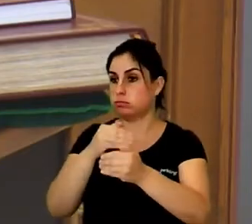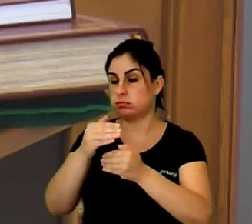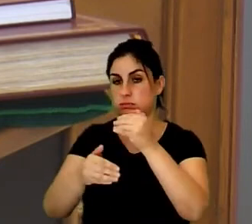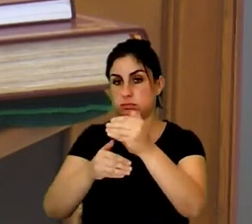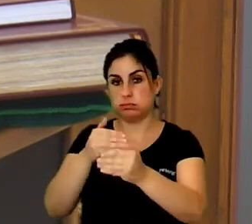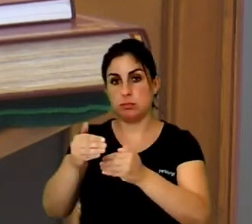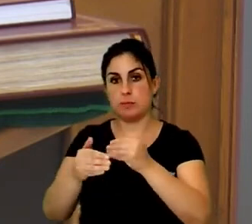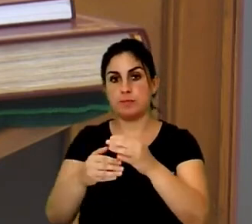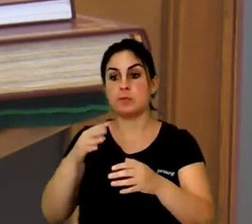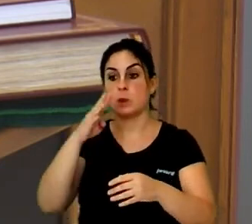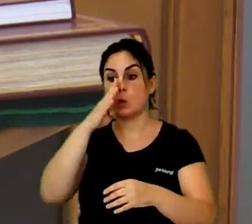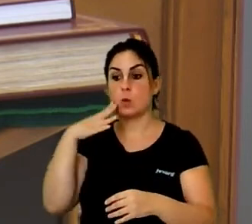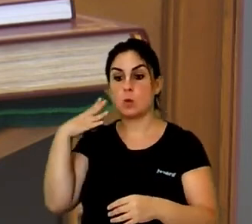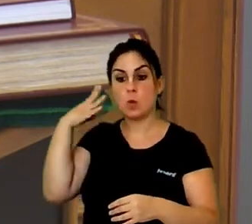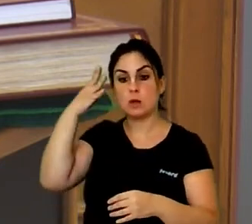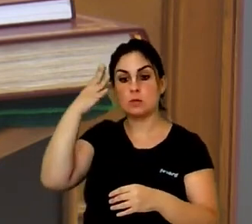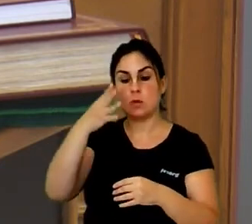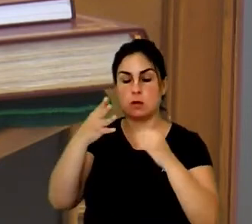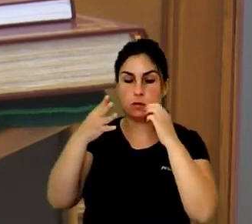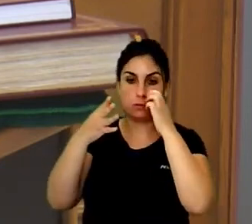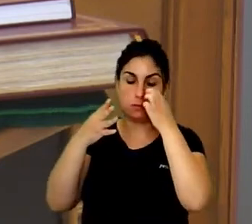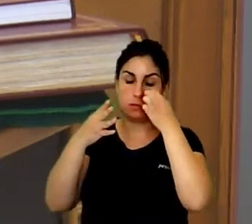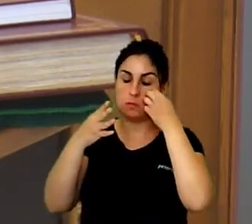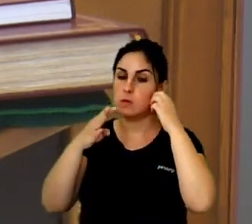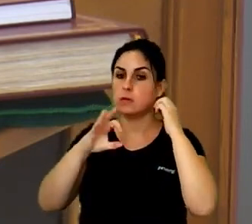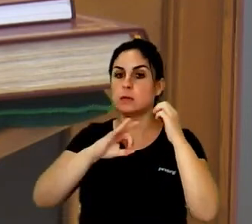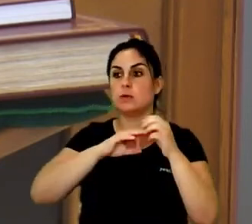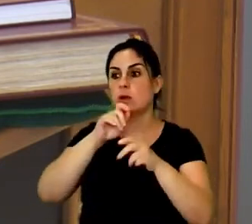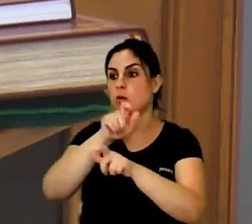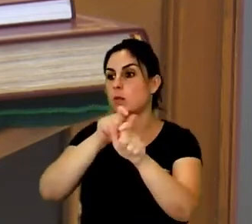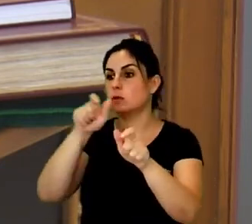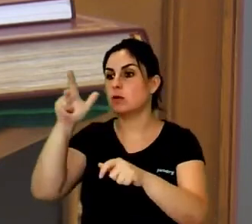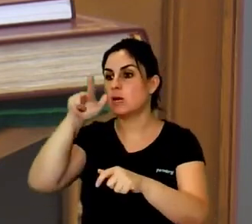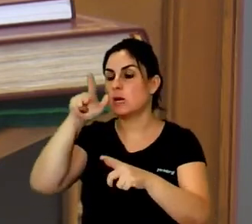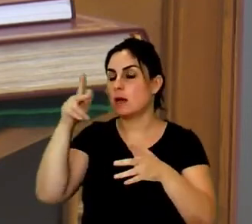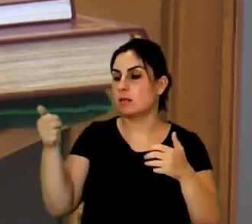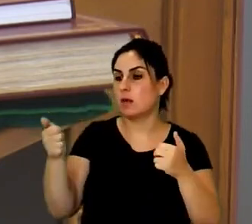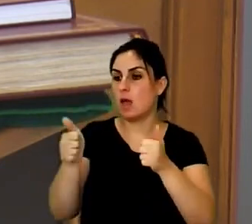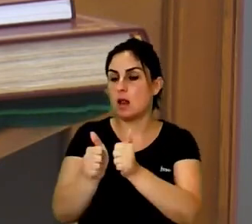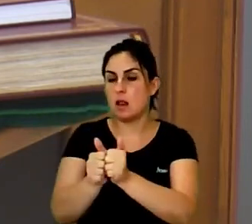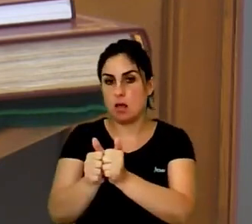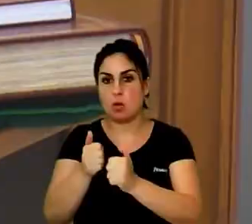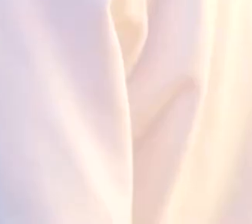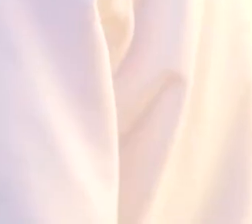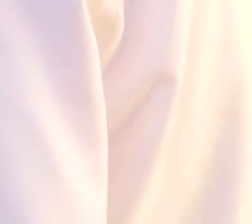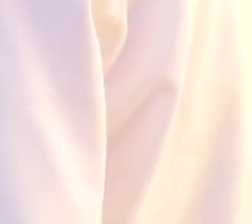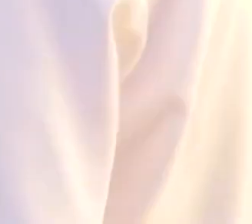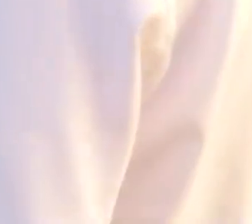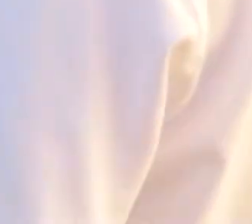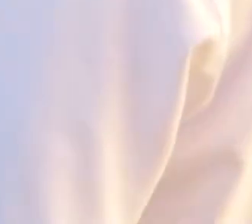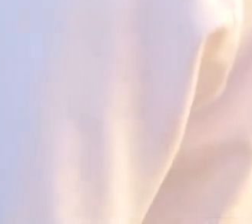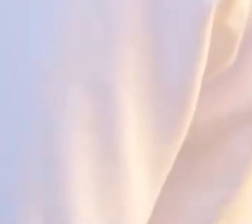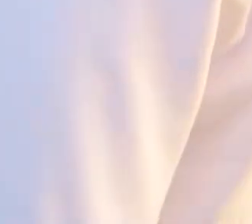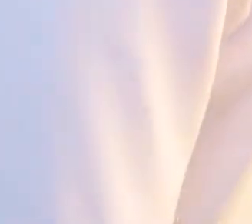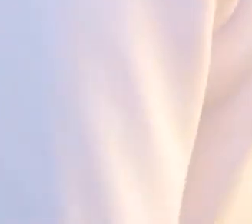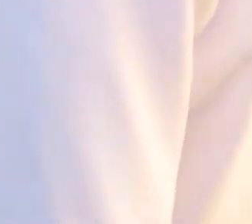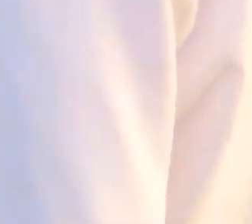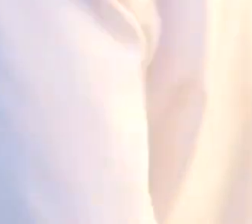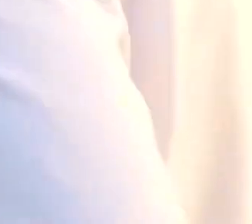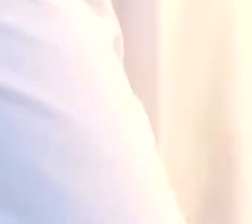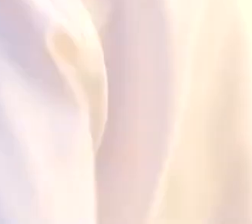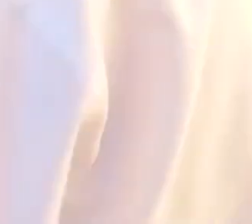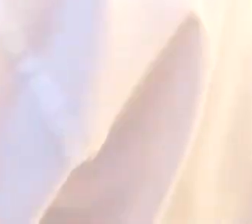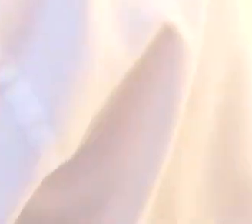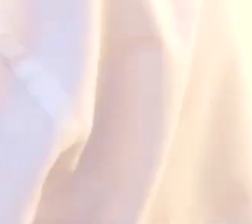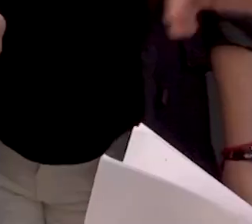popular da continuidad a las políticas puestas en marcha en la anterior legislatura al mismo tiempo que diseña nuevos proyectos Con